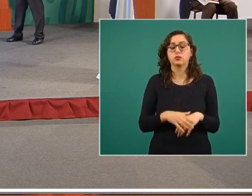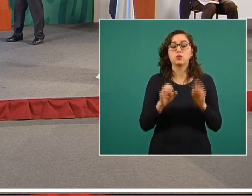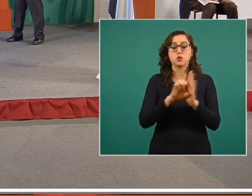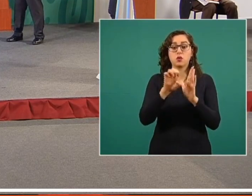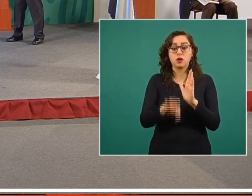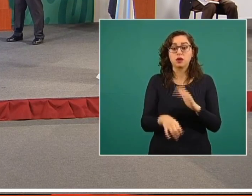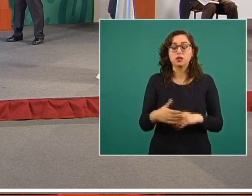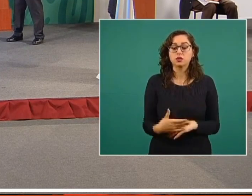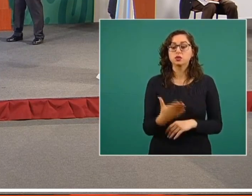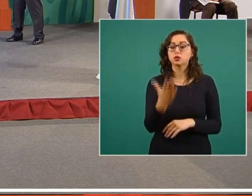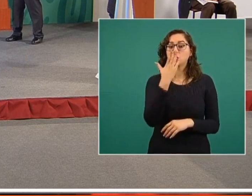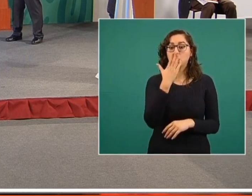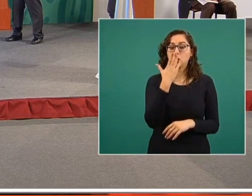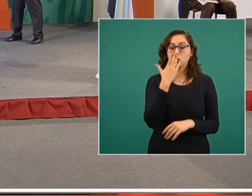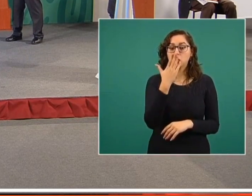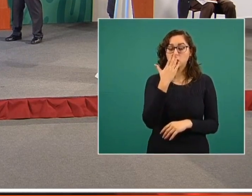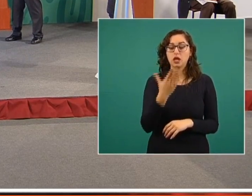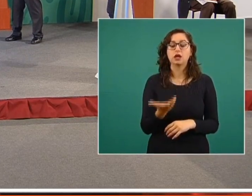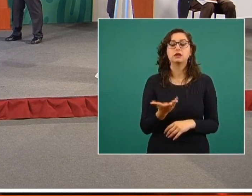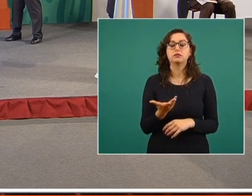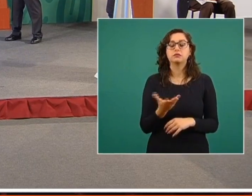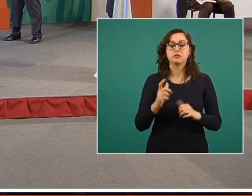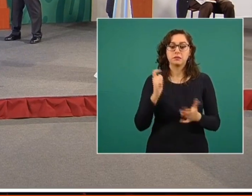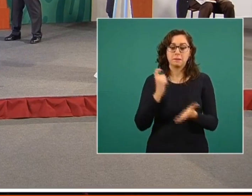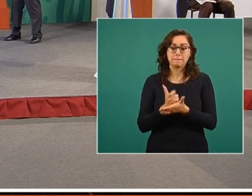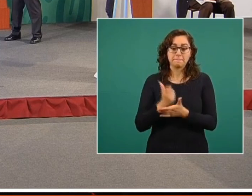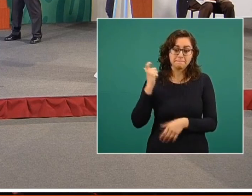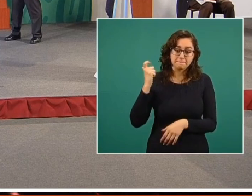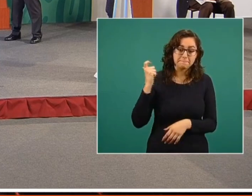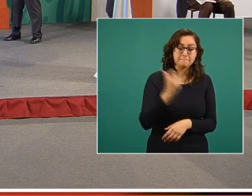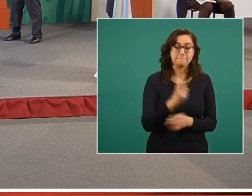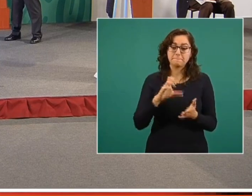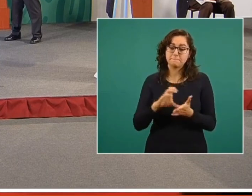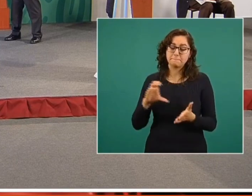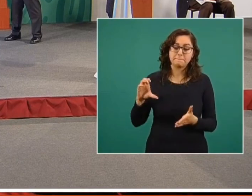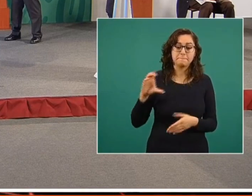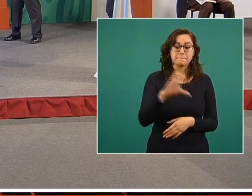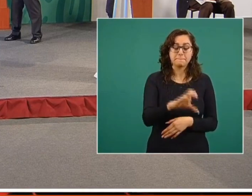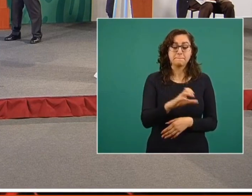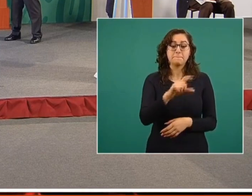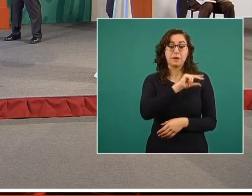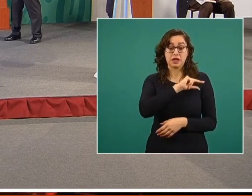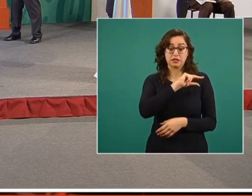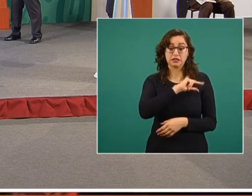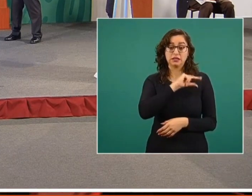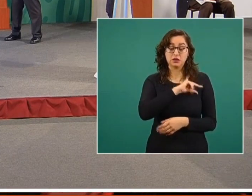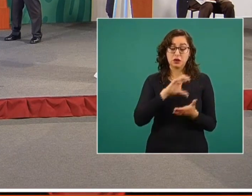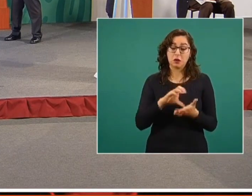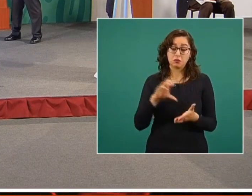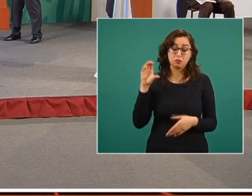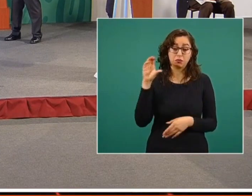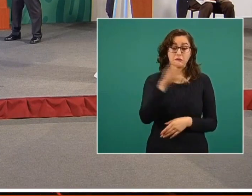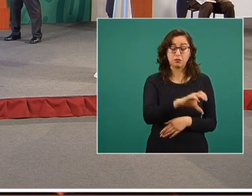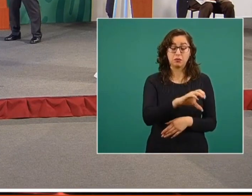Sonora tiene un total pagado a 2020 a empresas privadas